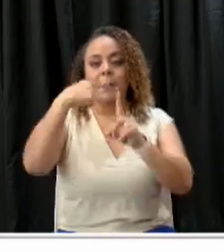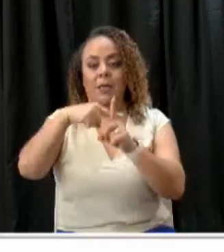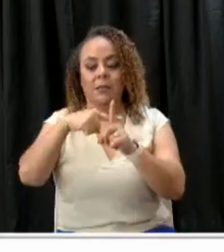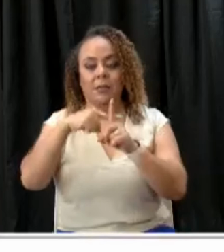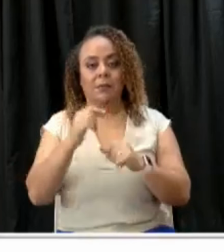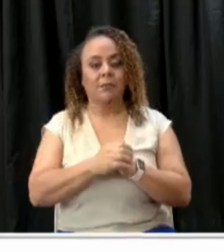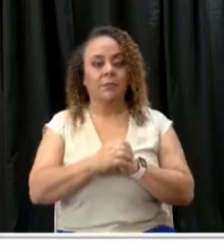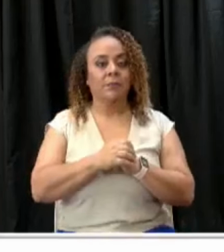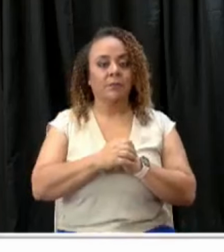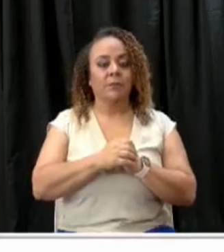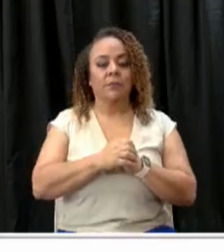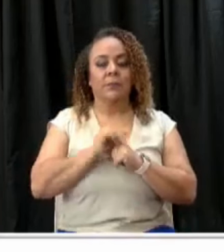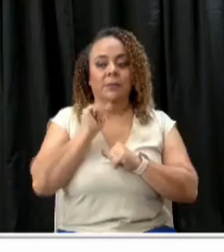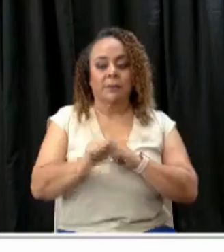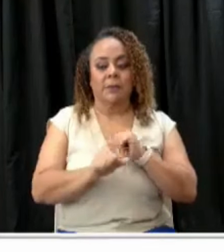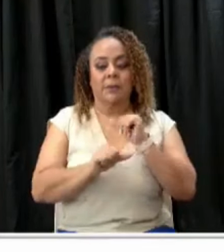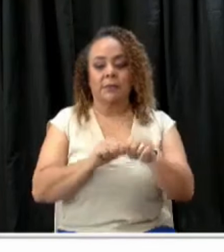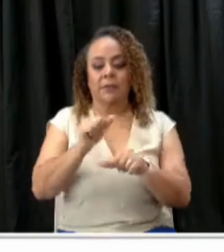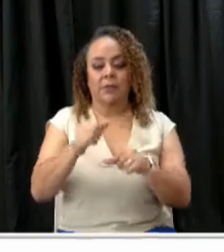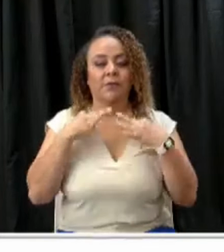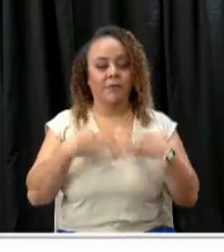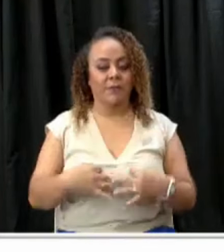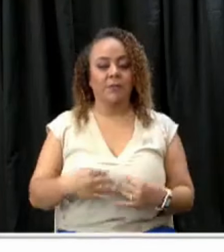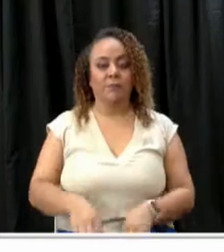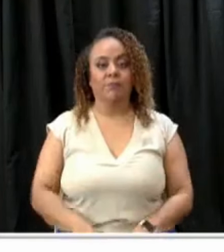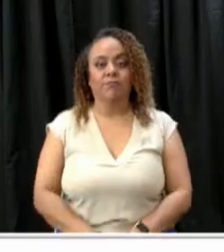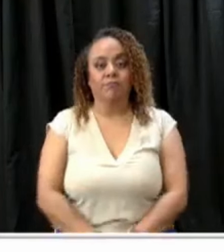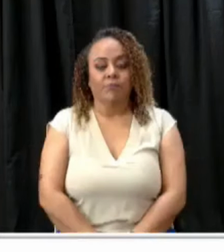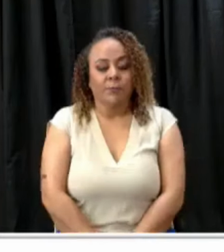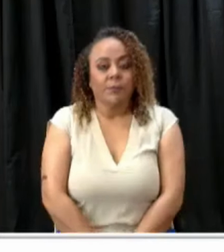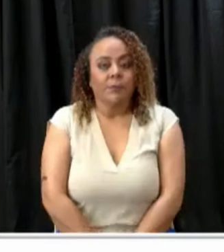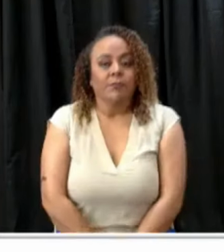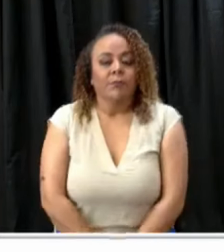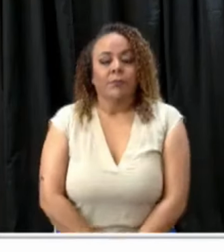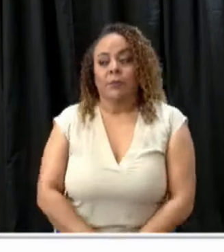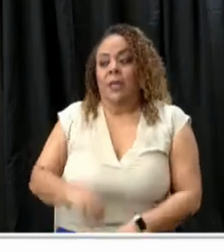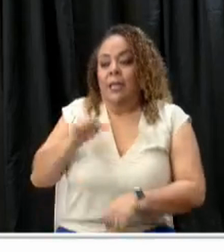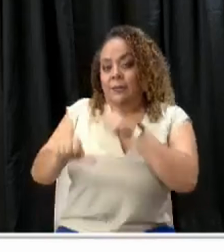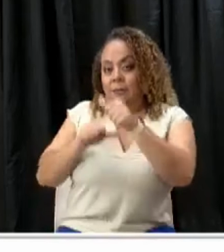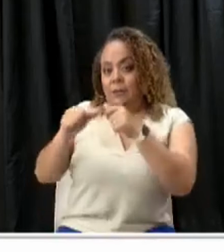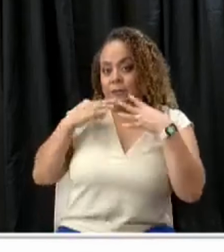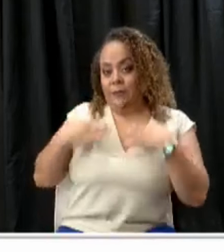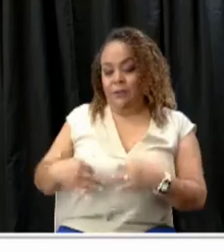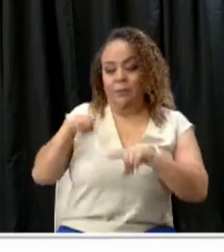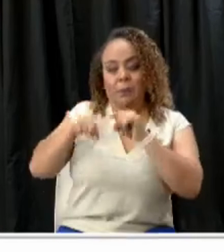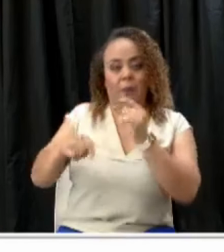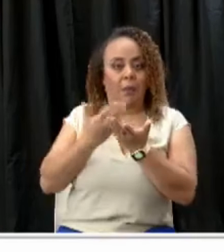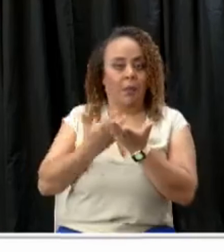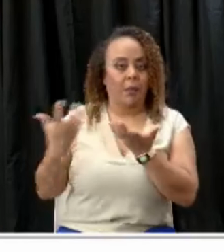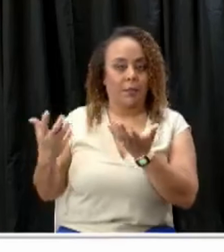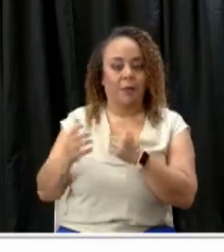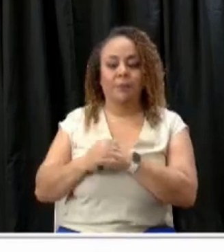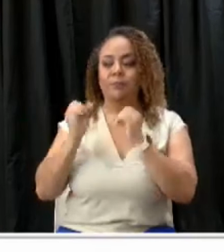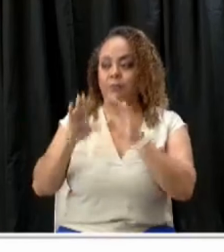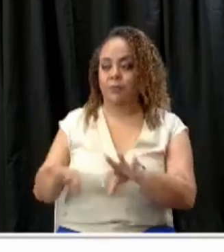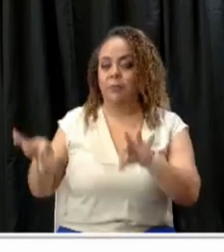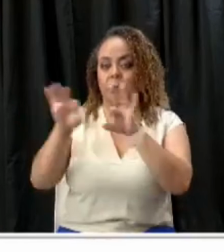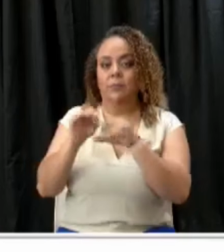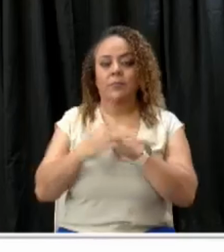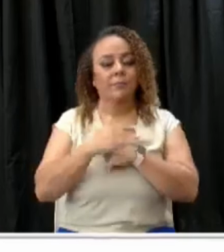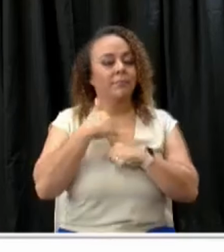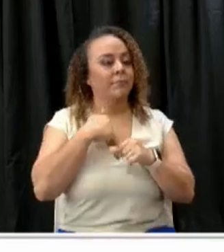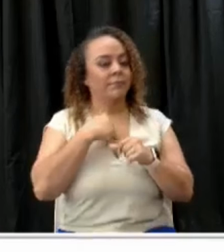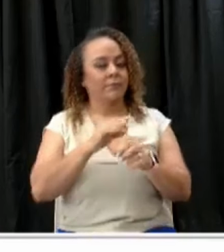gran esfuerzo físico al realizar las labores. Ok, el esfuerzo físico no se puede dejar de lado. No, para nada. Muy importante. ¿Tiene